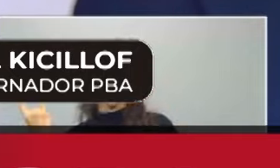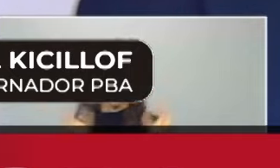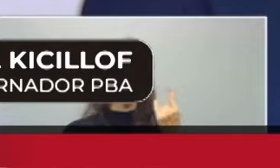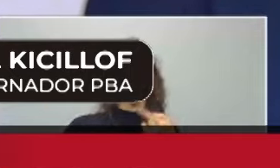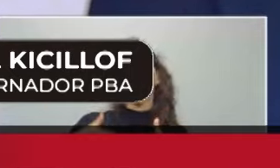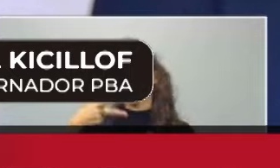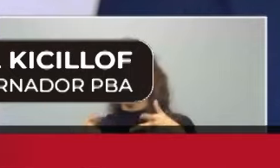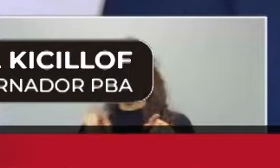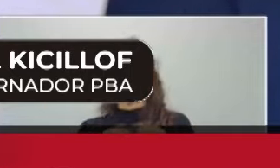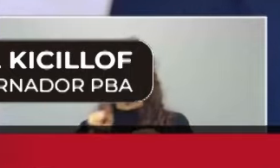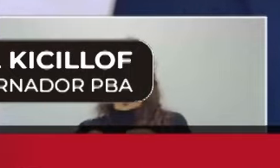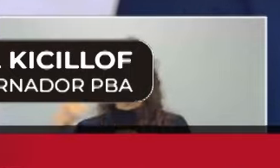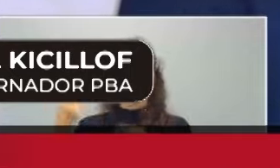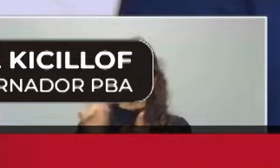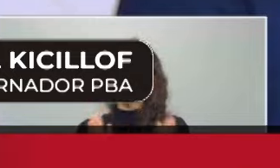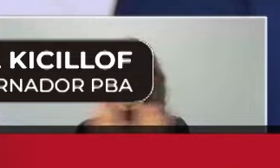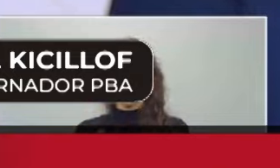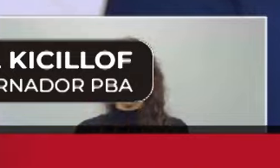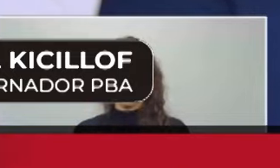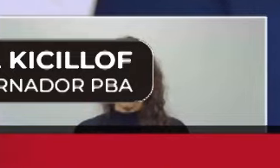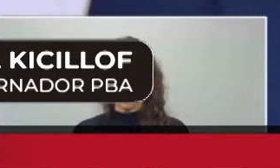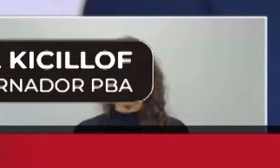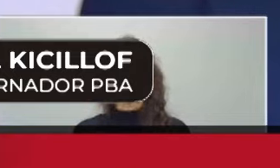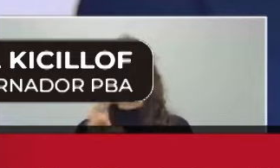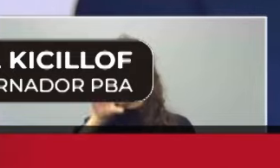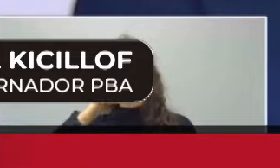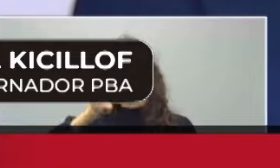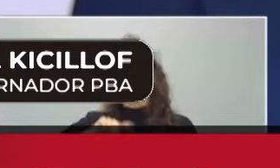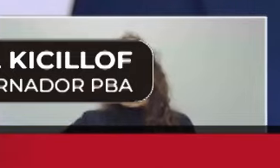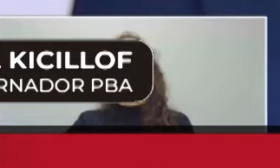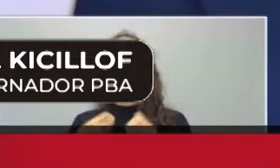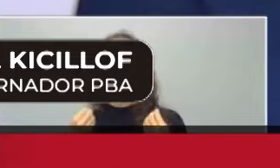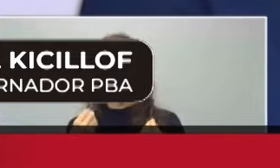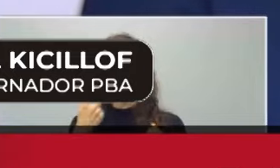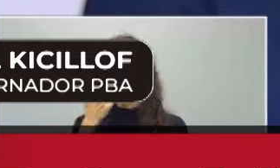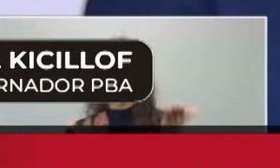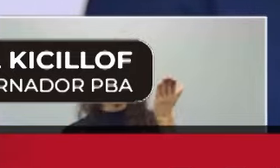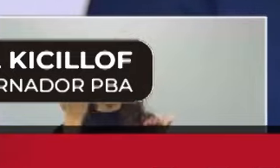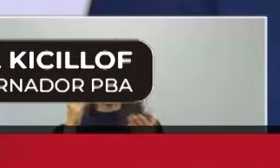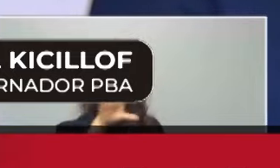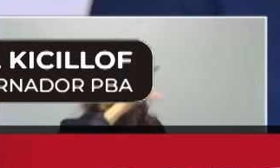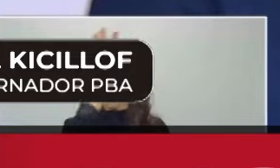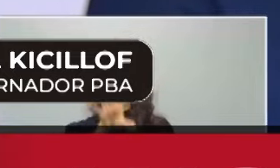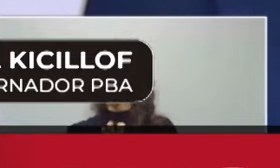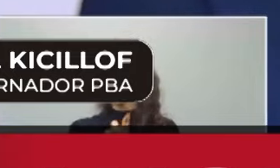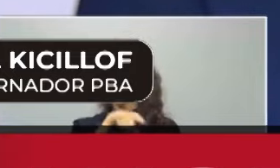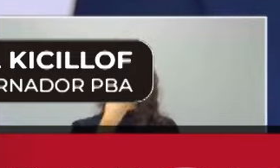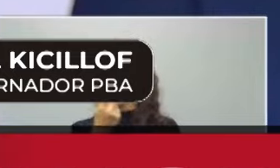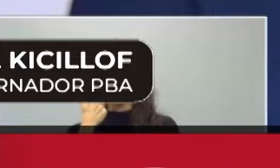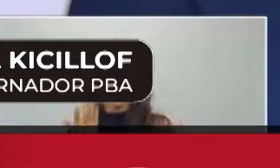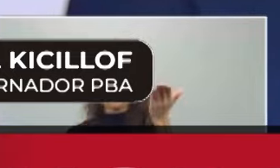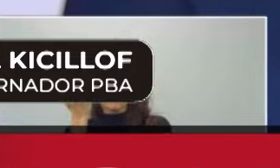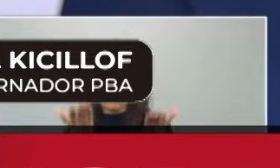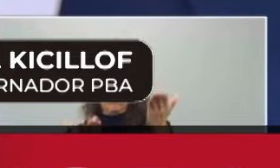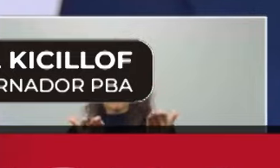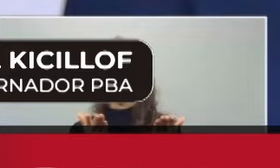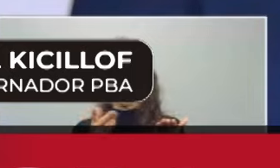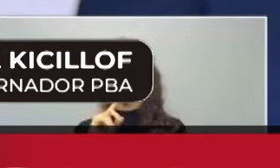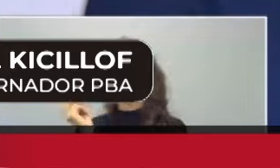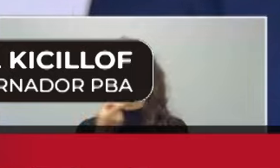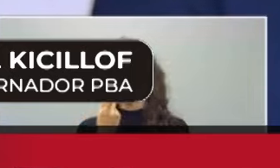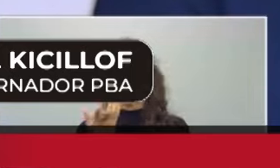sistemática. La provincia de Buenos Aires tiene, en la comparación con las restantes provincias, el menor